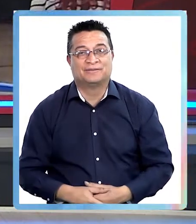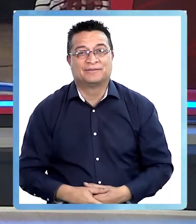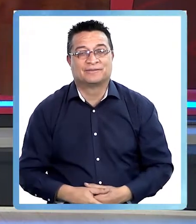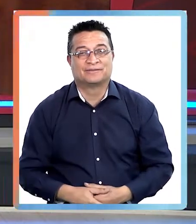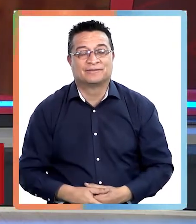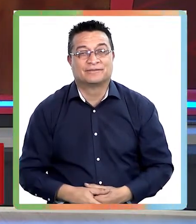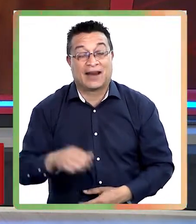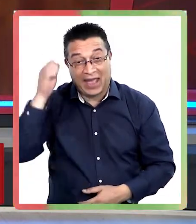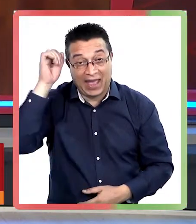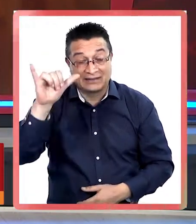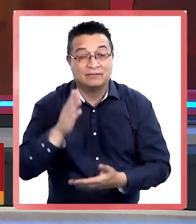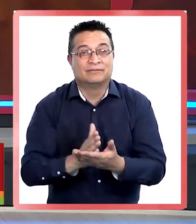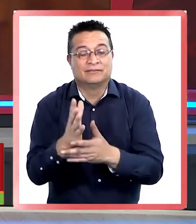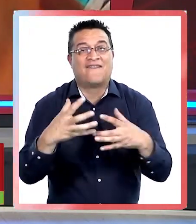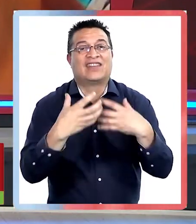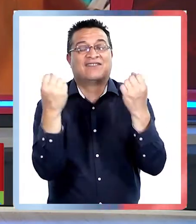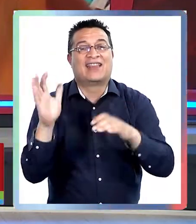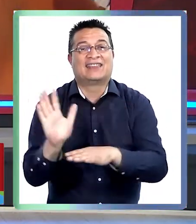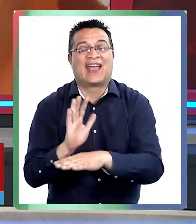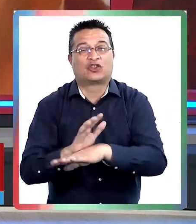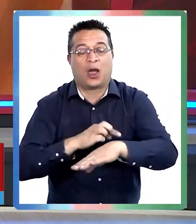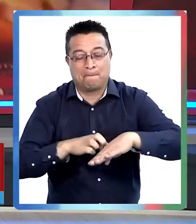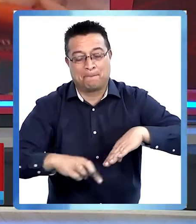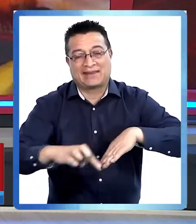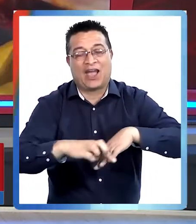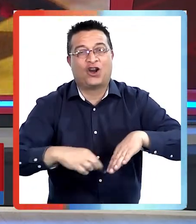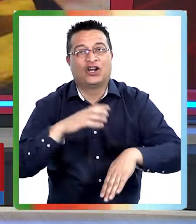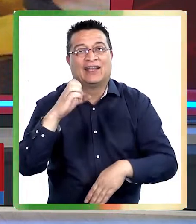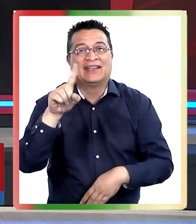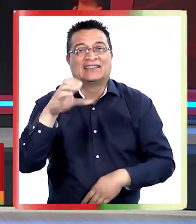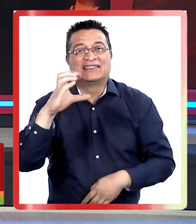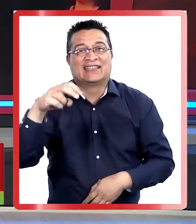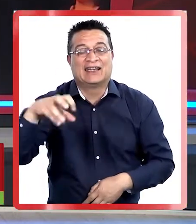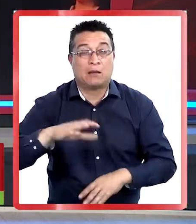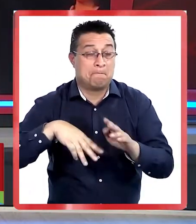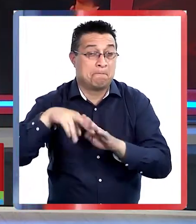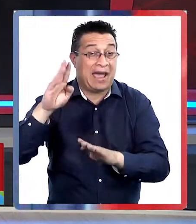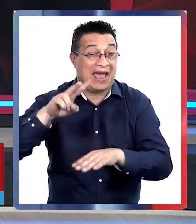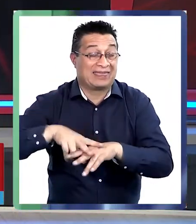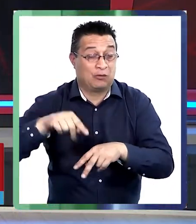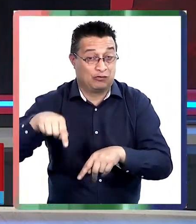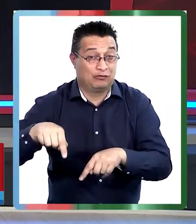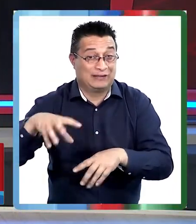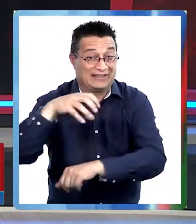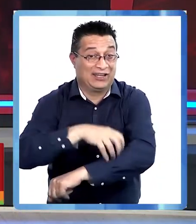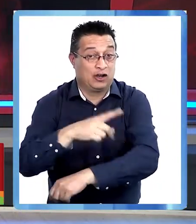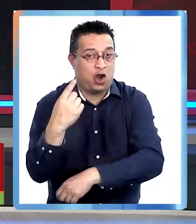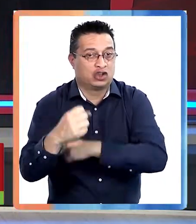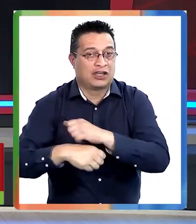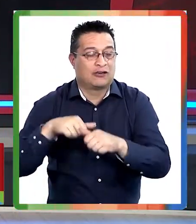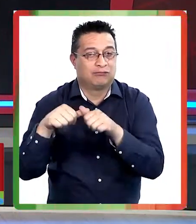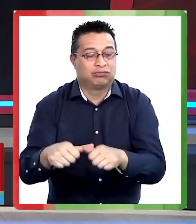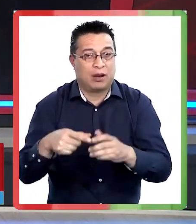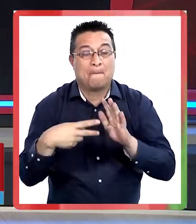Y en Aysén partió el Festival de Teatro Patagonia en Escena, el espectáculo más antiguo de la región, con 11 años de trayectoria. Habrá